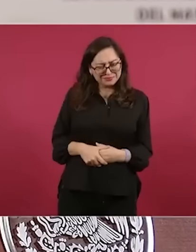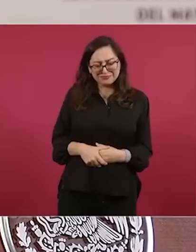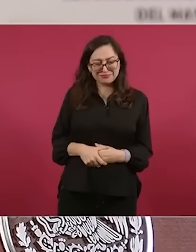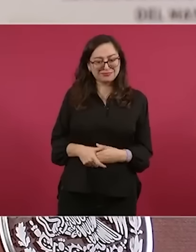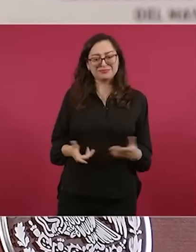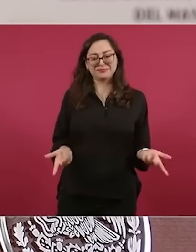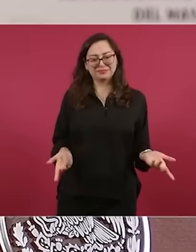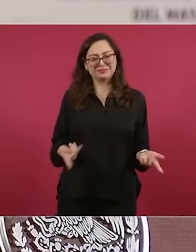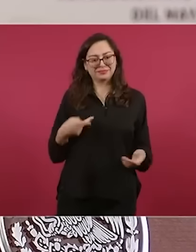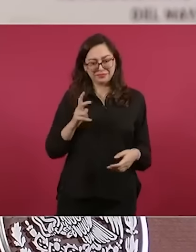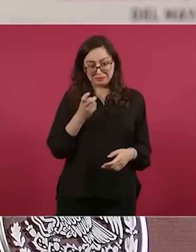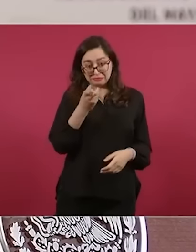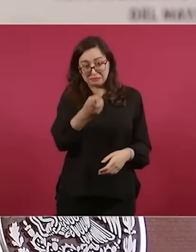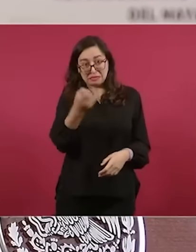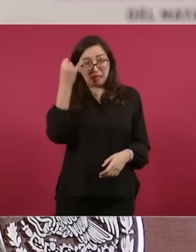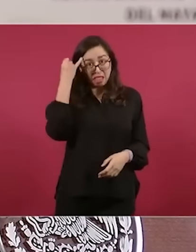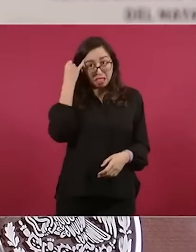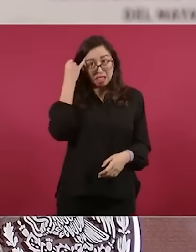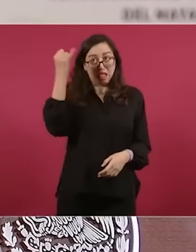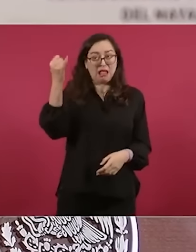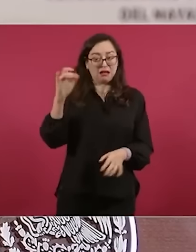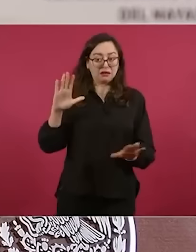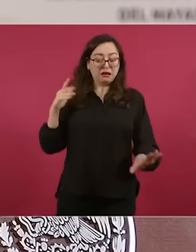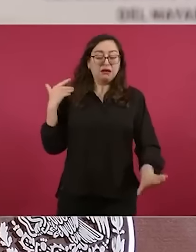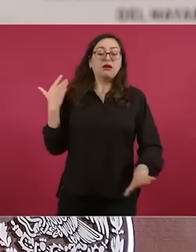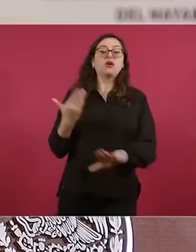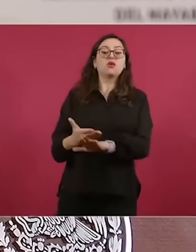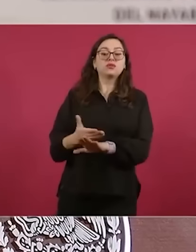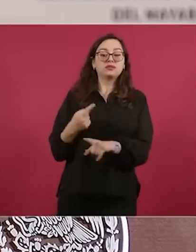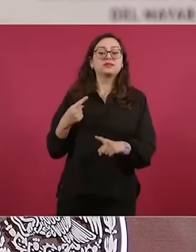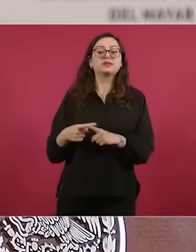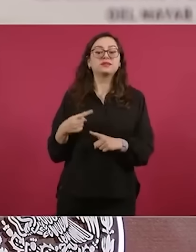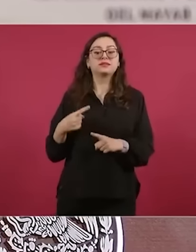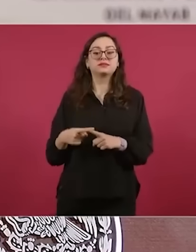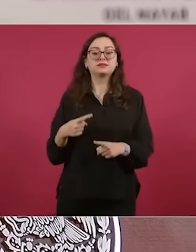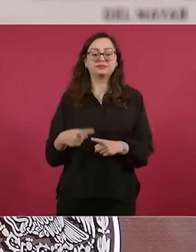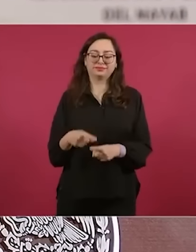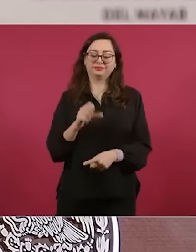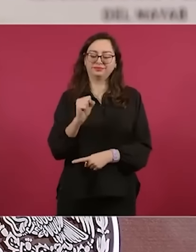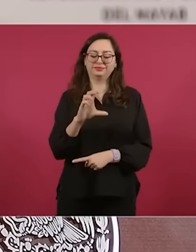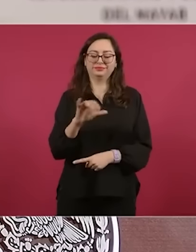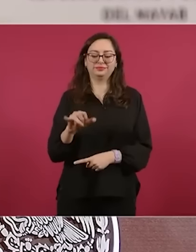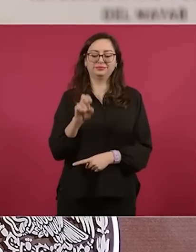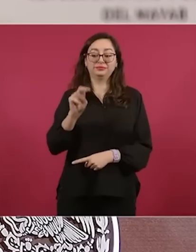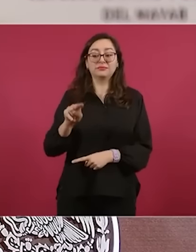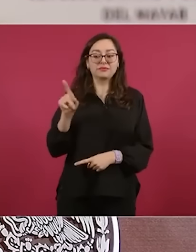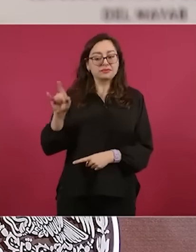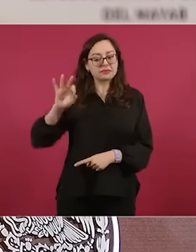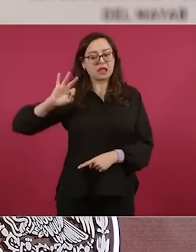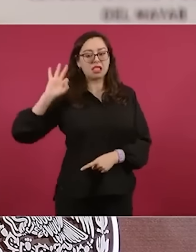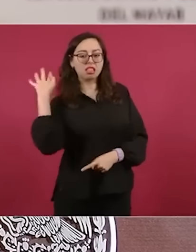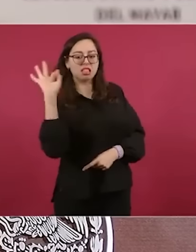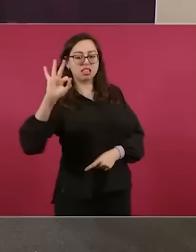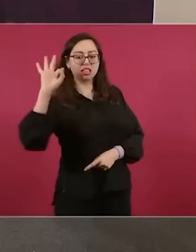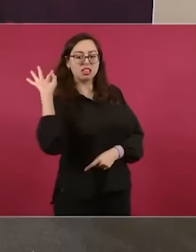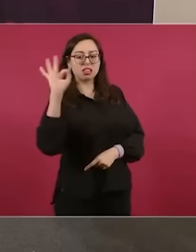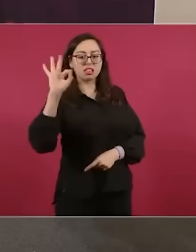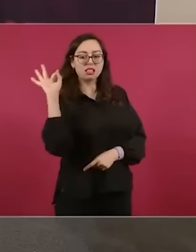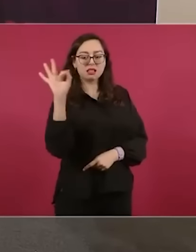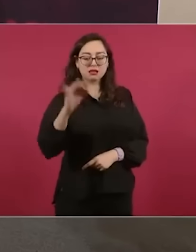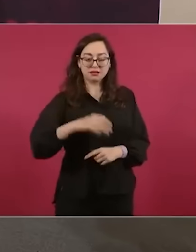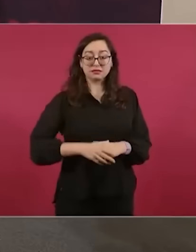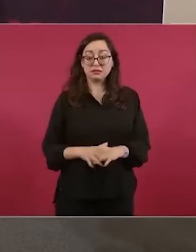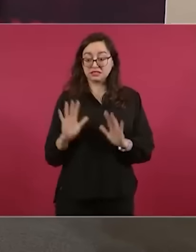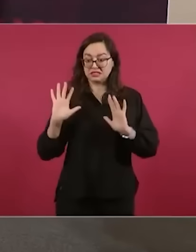perjudicarnos son los de la Suprema Corte. Ya se están sacando una